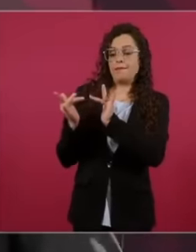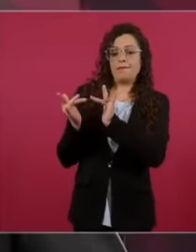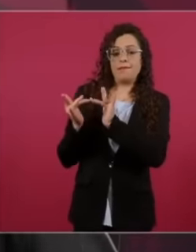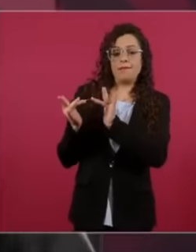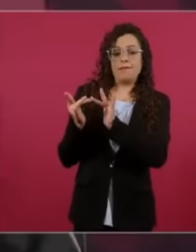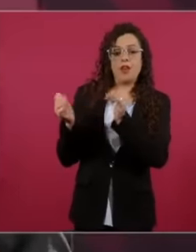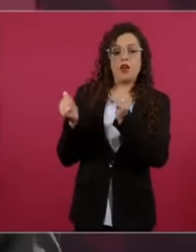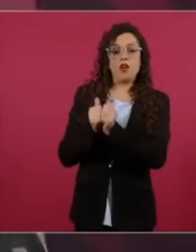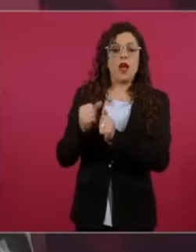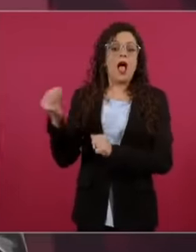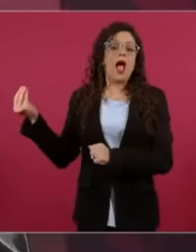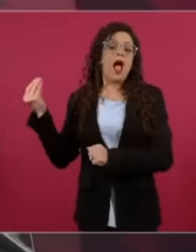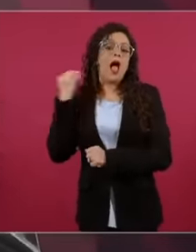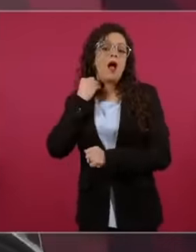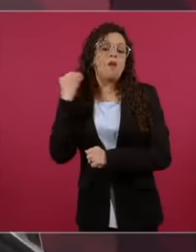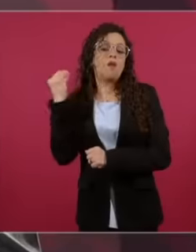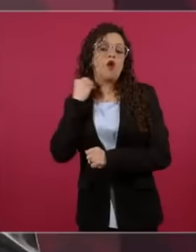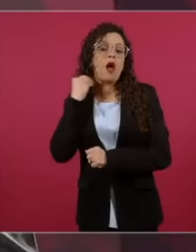abogados famosos